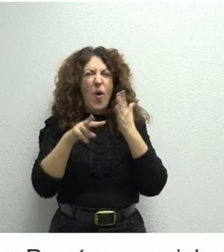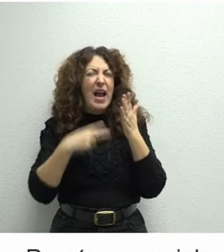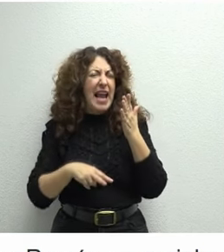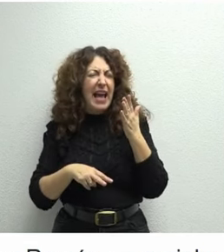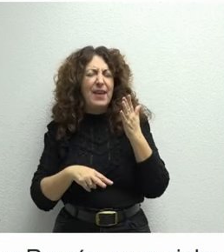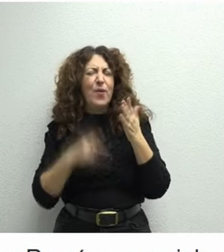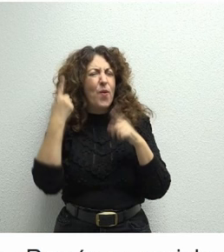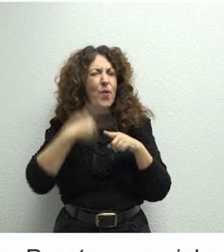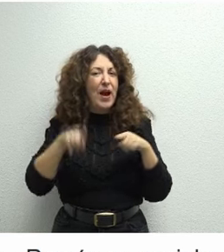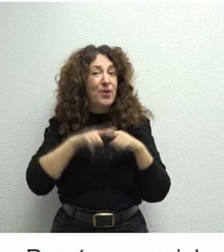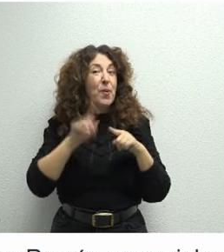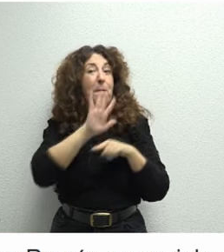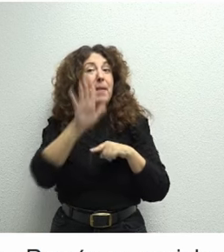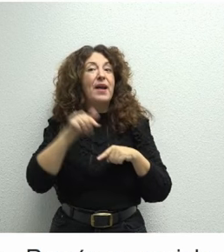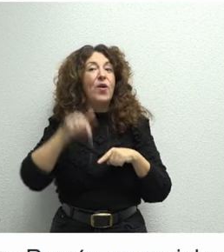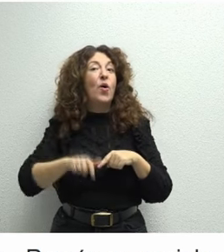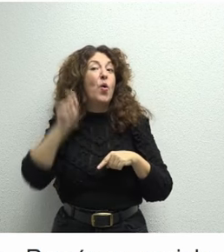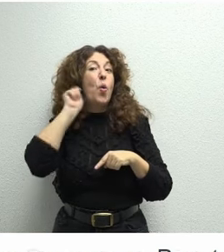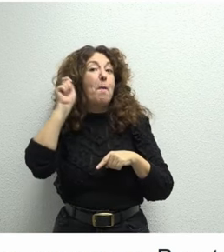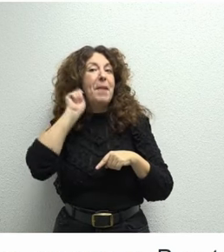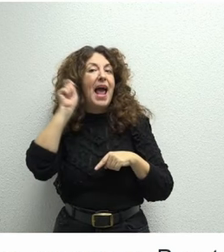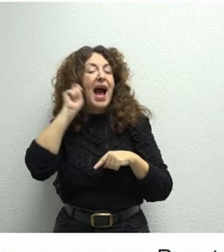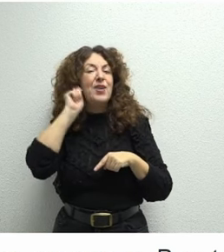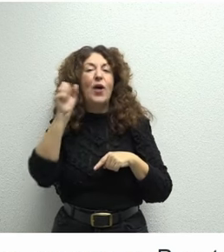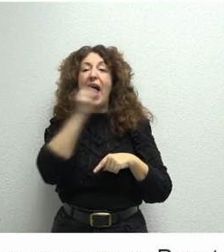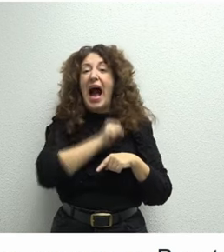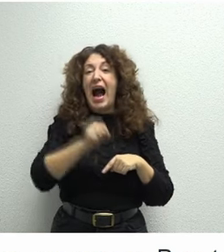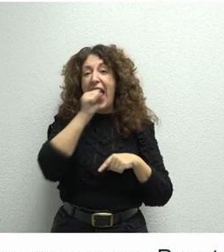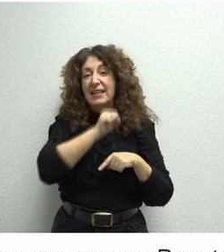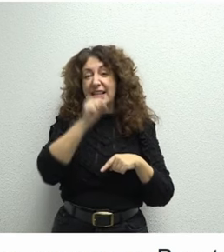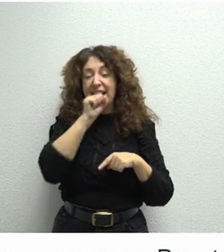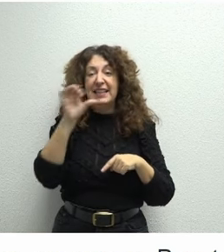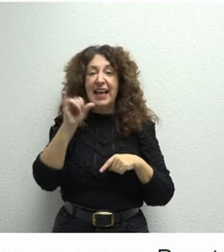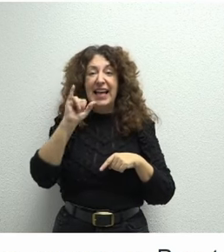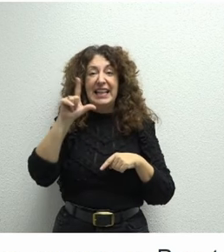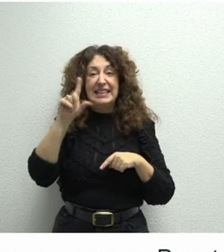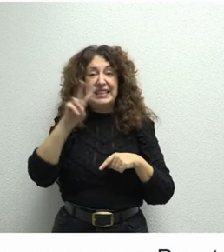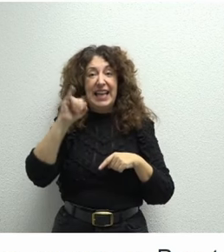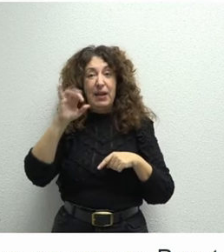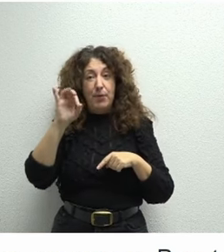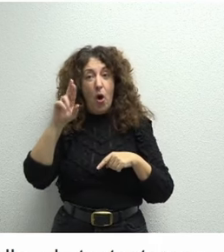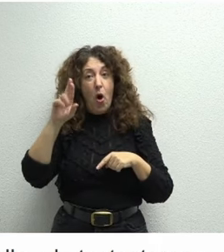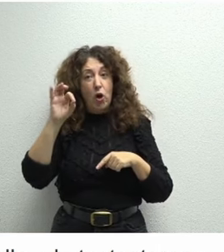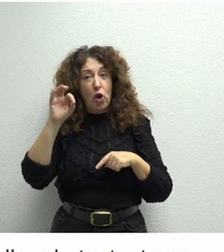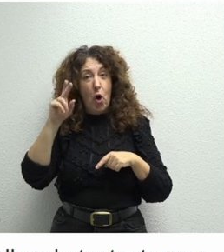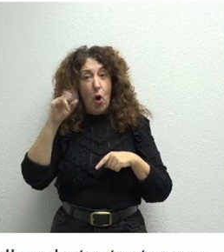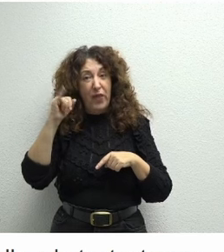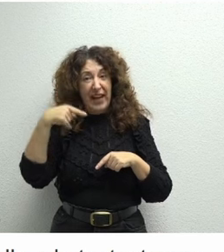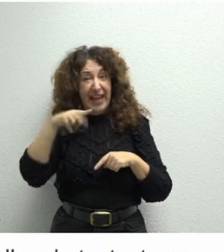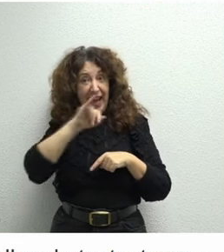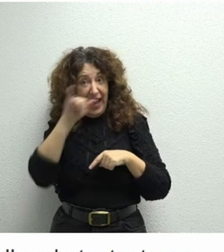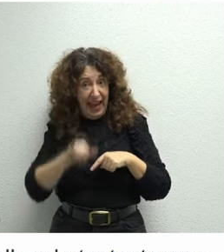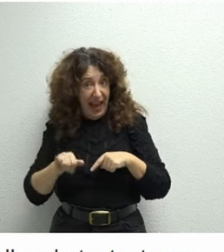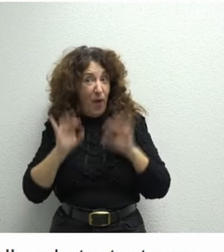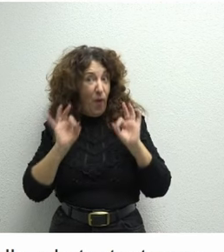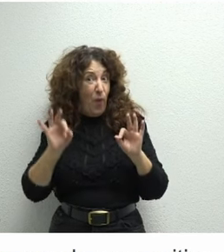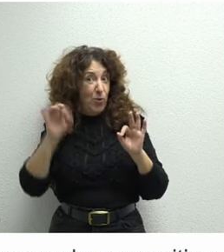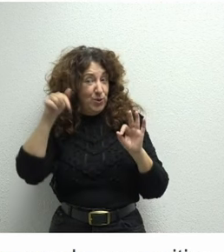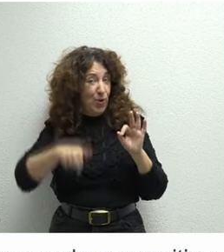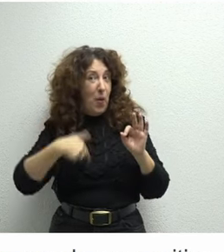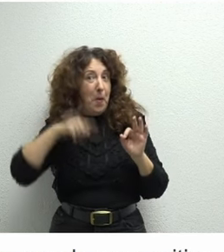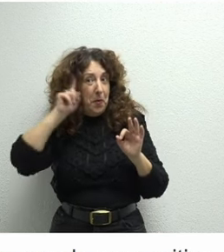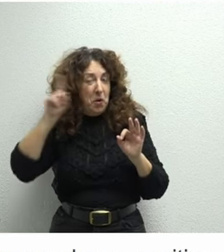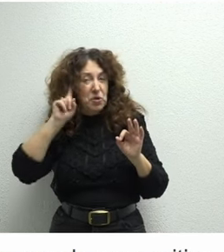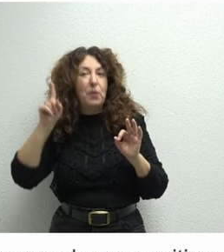que parece que hoy cumple años Silvio Rodríguez no lo sabía Y alguien le dedicó una un